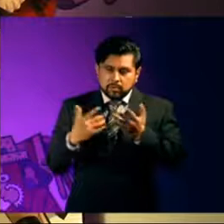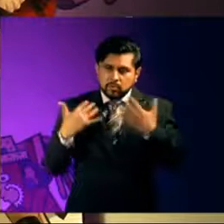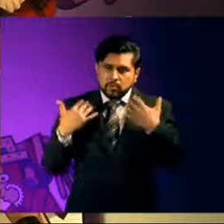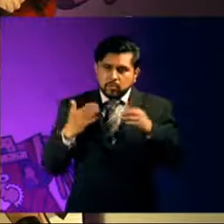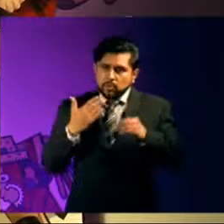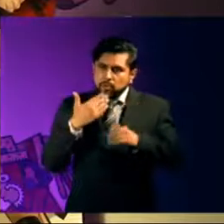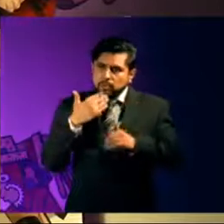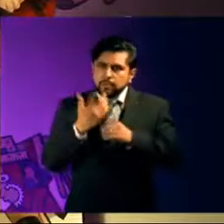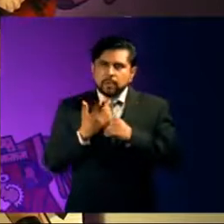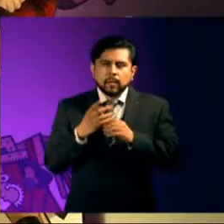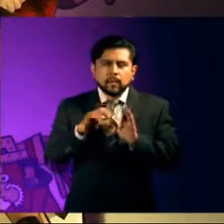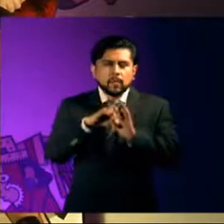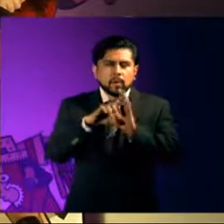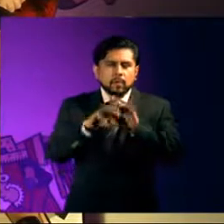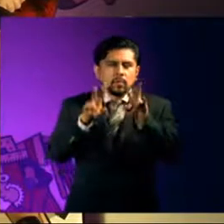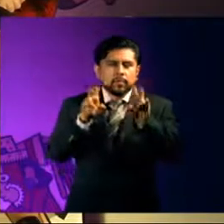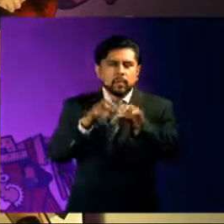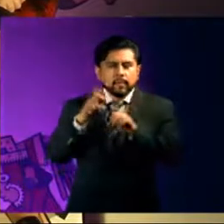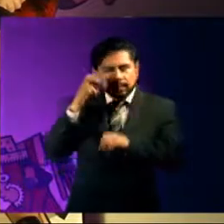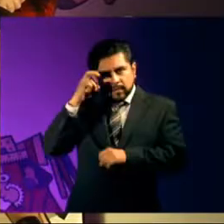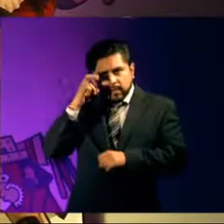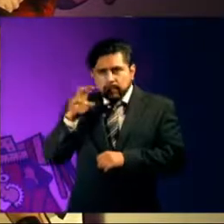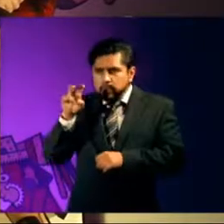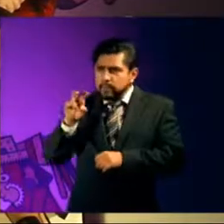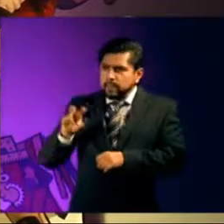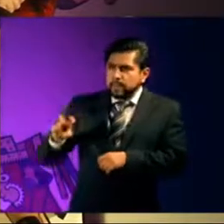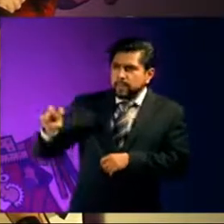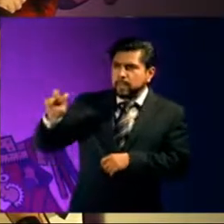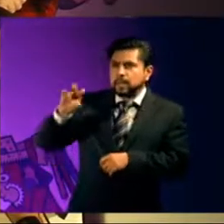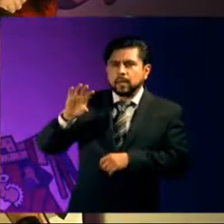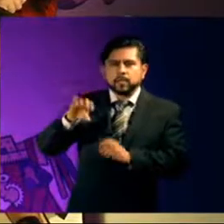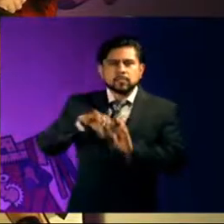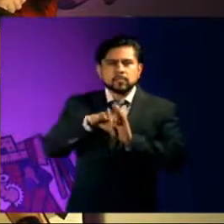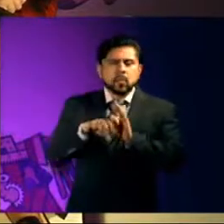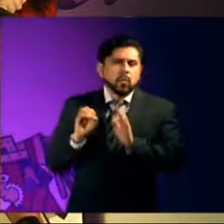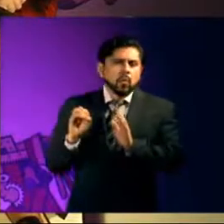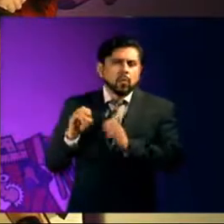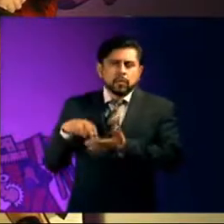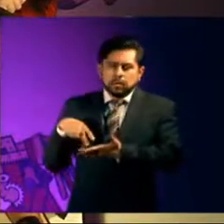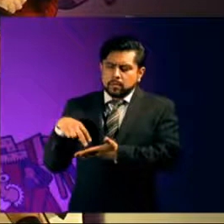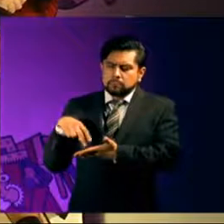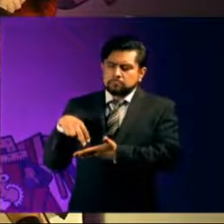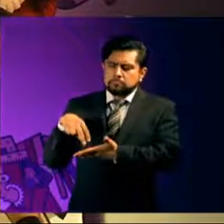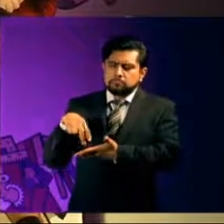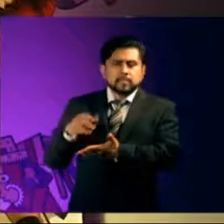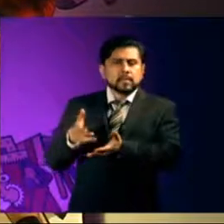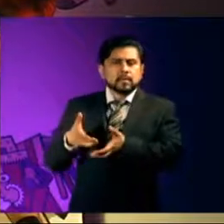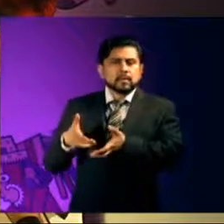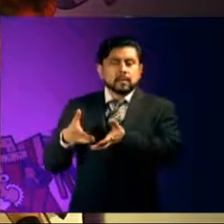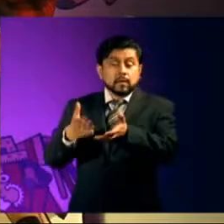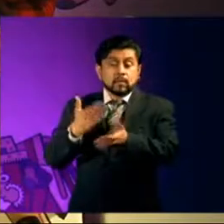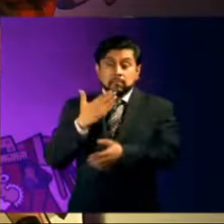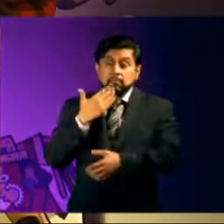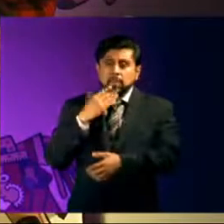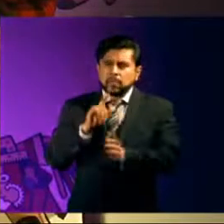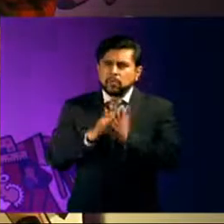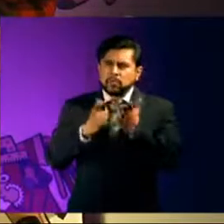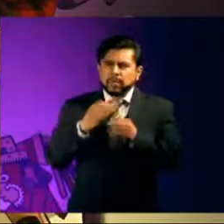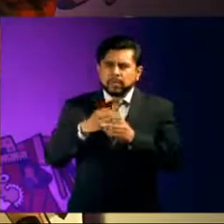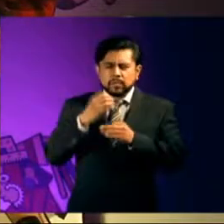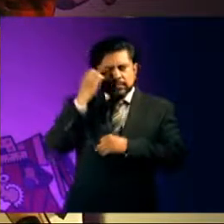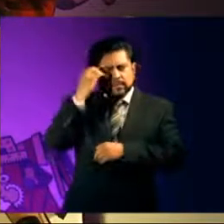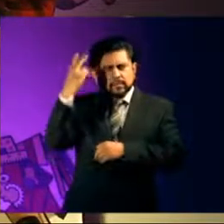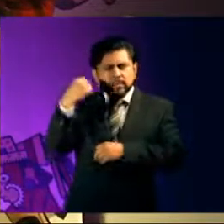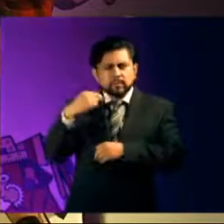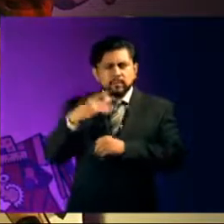viajes por ejemplo o libros sobre caminar en la calle no hay un fabuloso cuyo autor no recuerdo en este